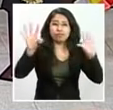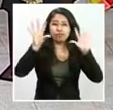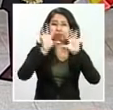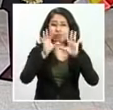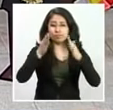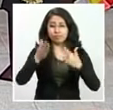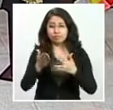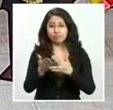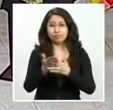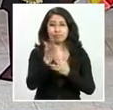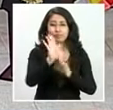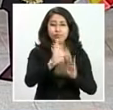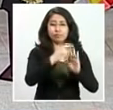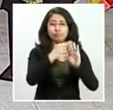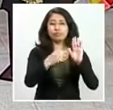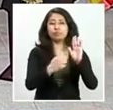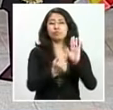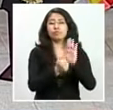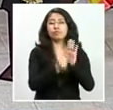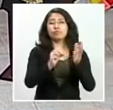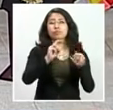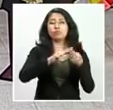mediante resolución número